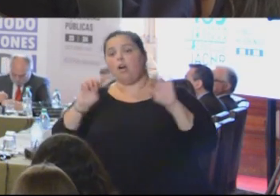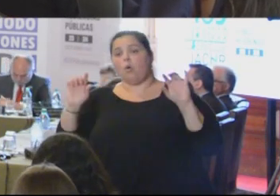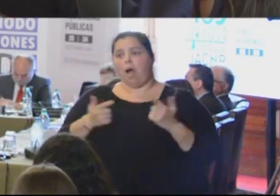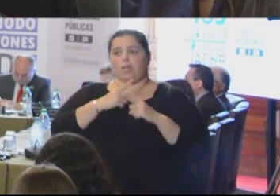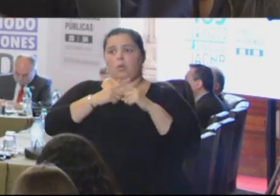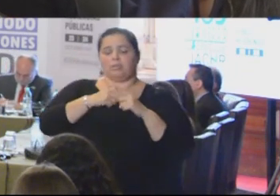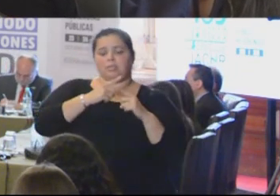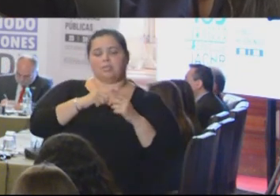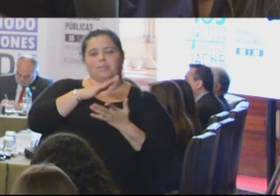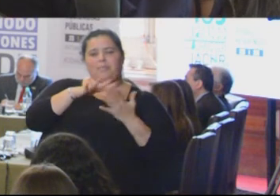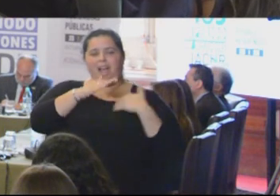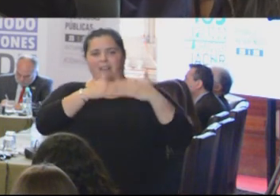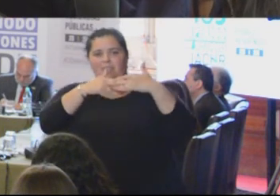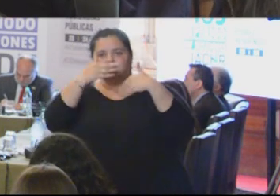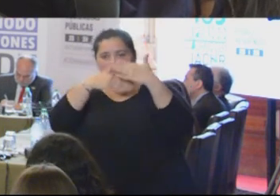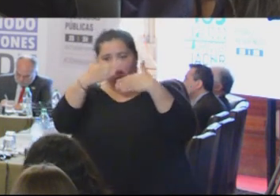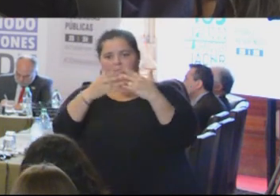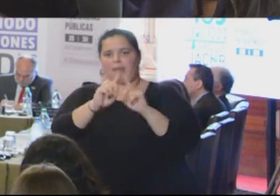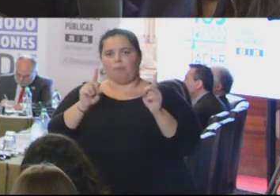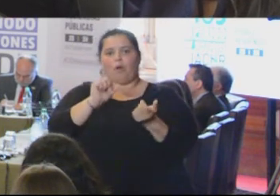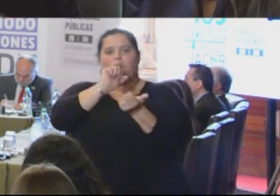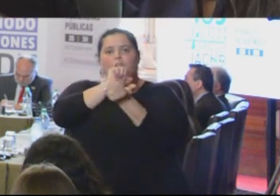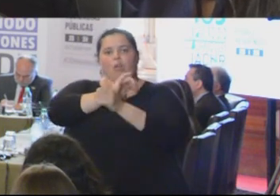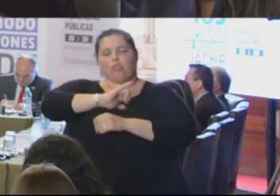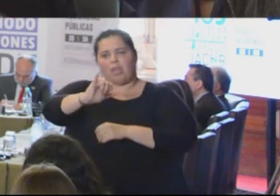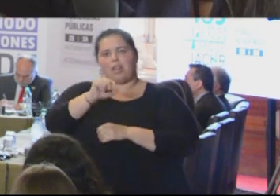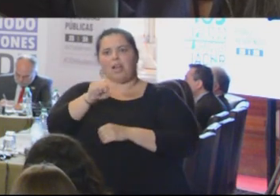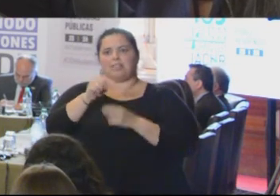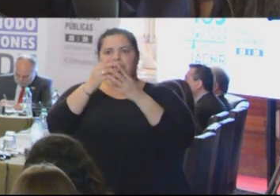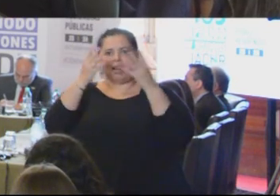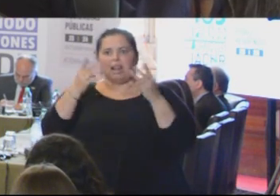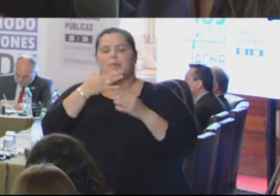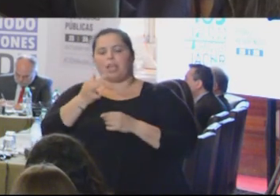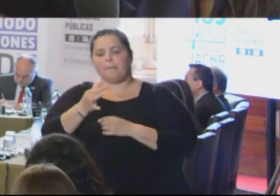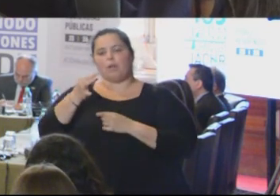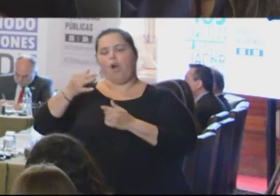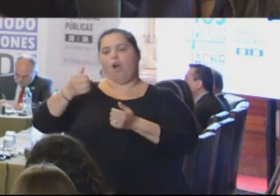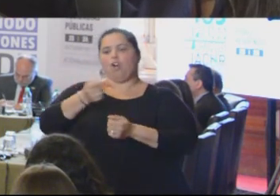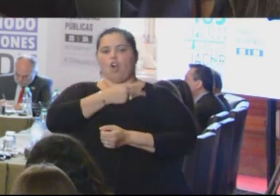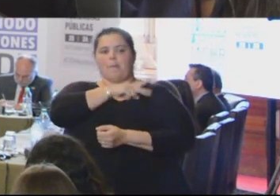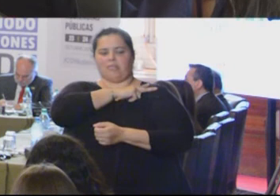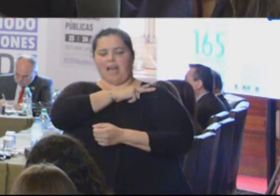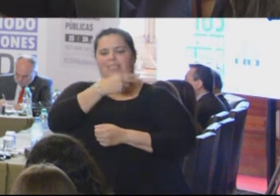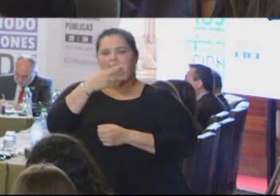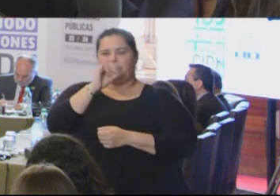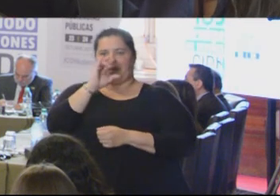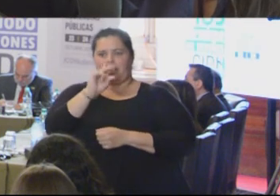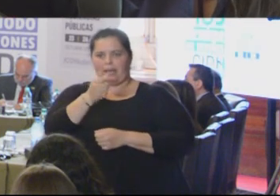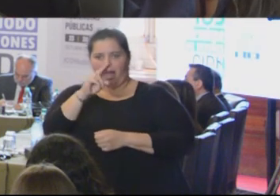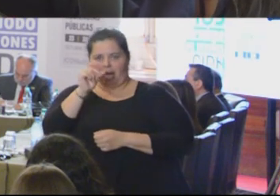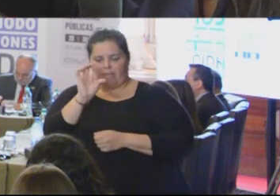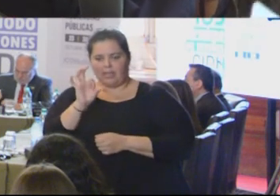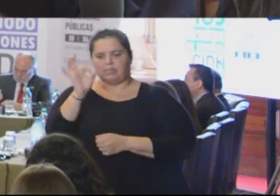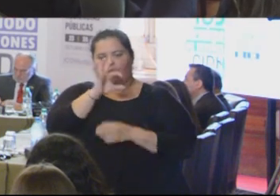condenas en contra de generales comandantes de brigada de división o comandantes conjuntos ni conti